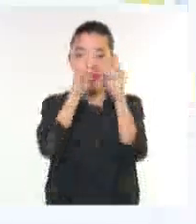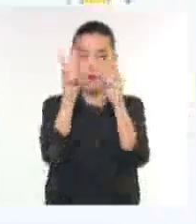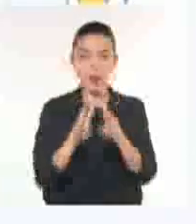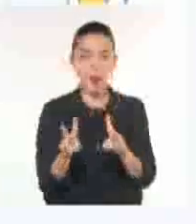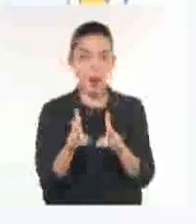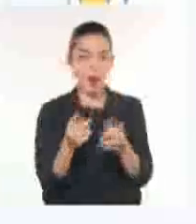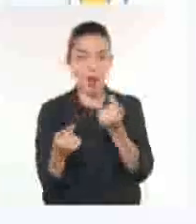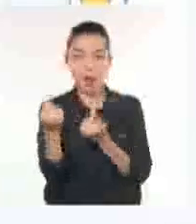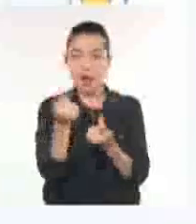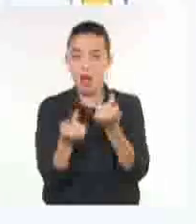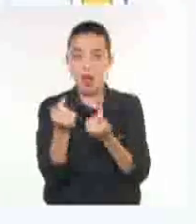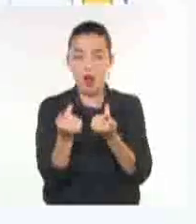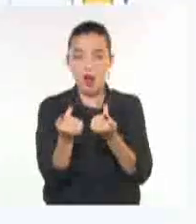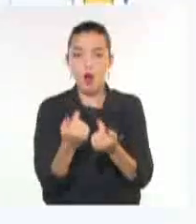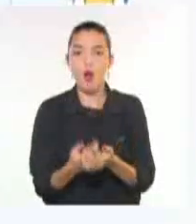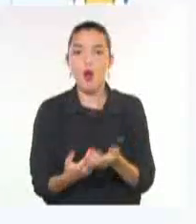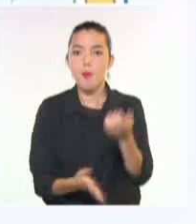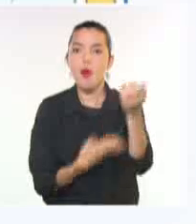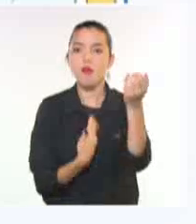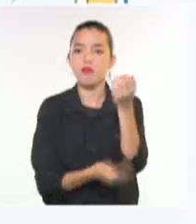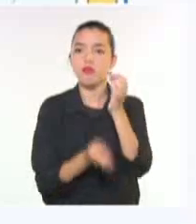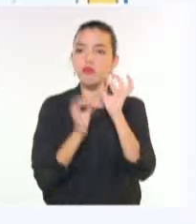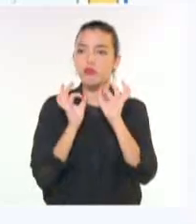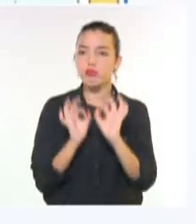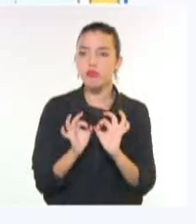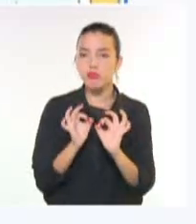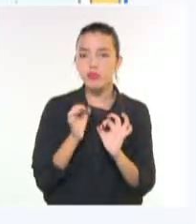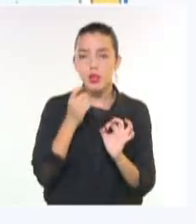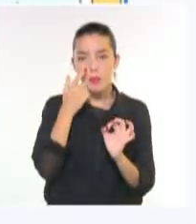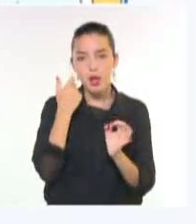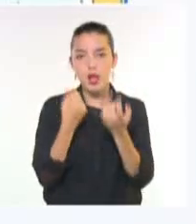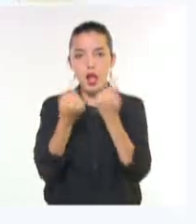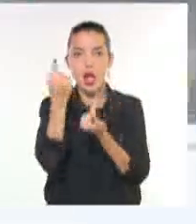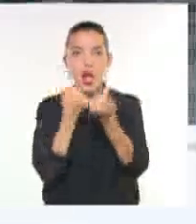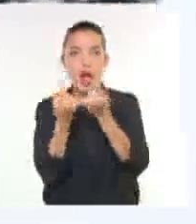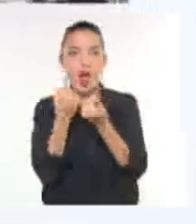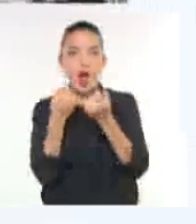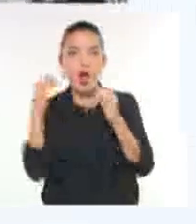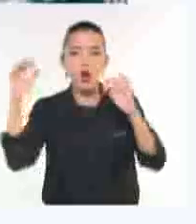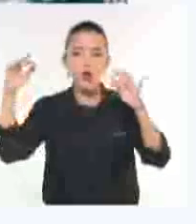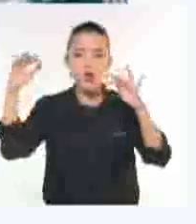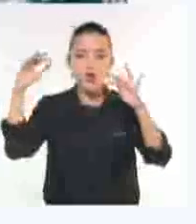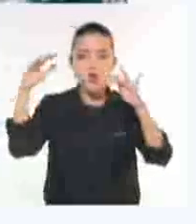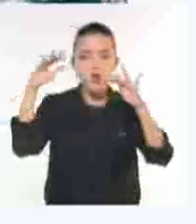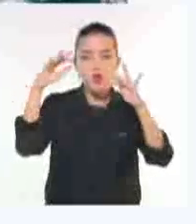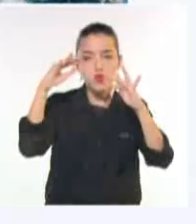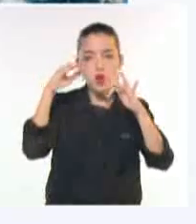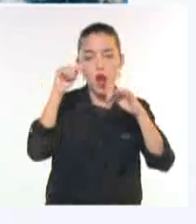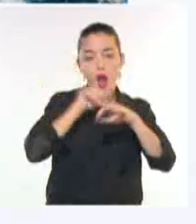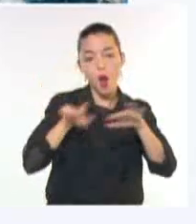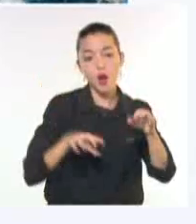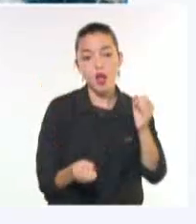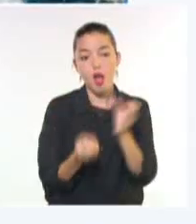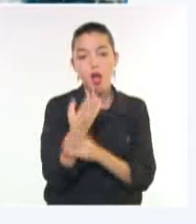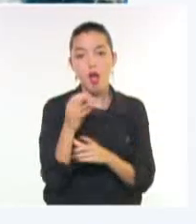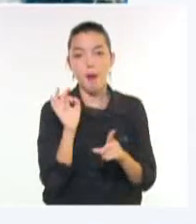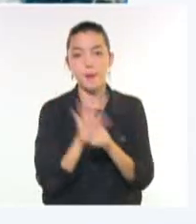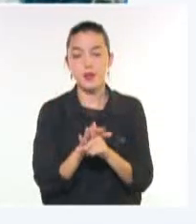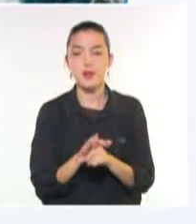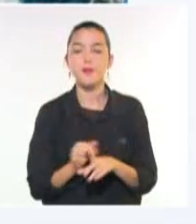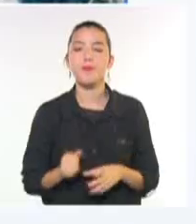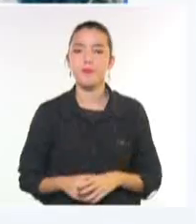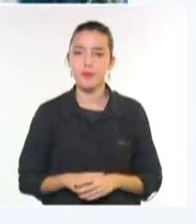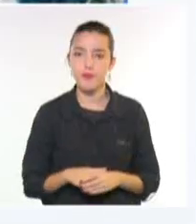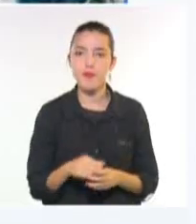como un hecho cierto el paso de un organismo ciclónico que apenas comienza a formarse. Así ocurrió, por ejemplo, con la tormenta